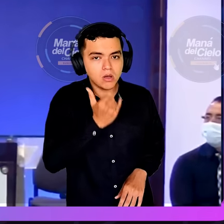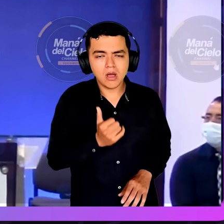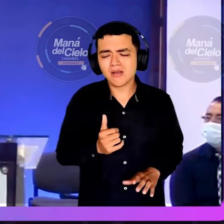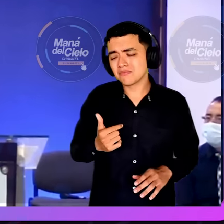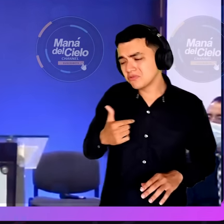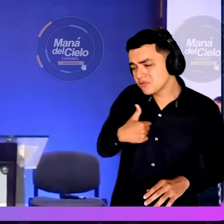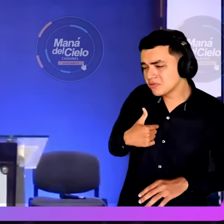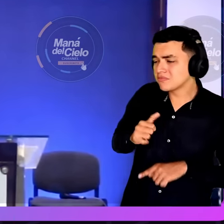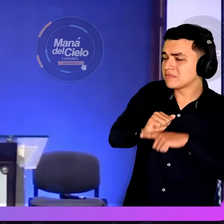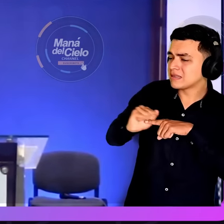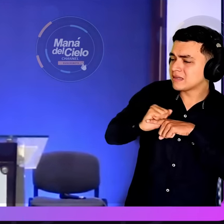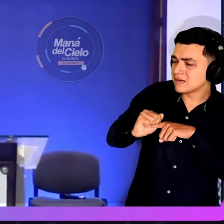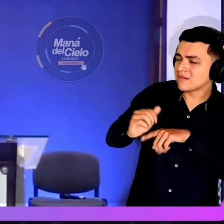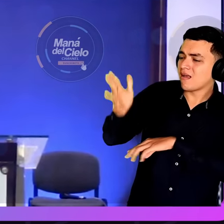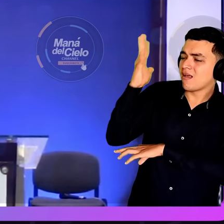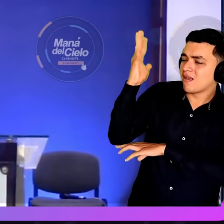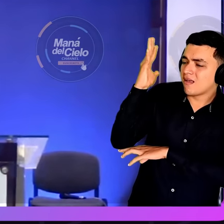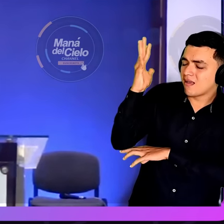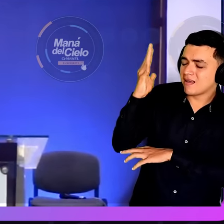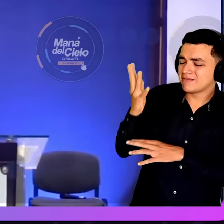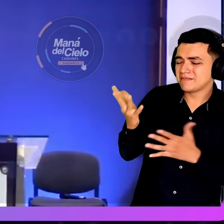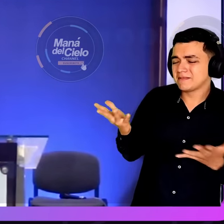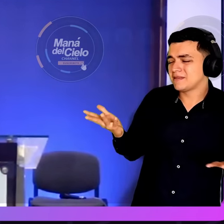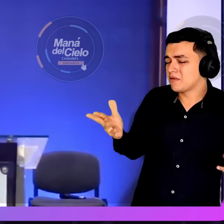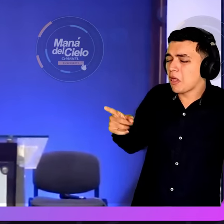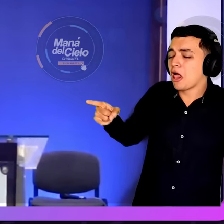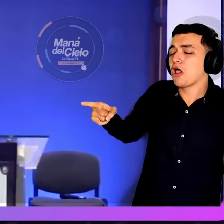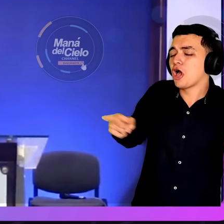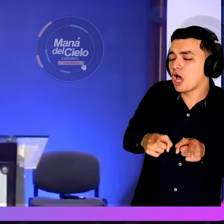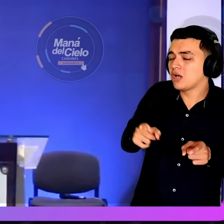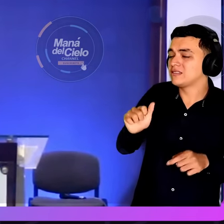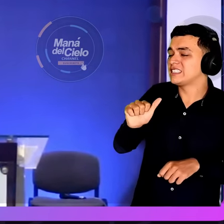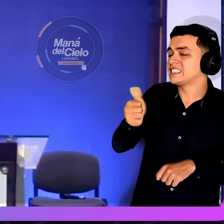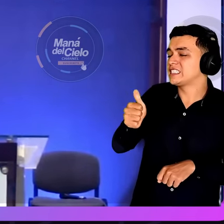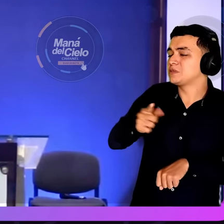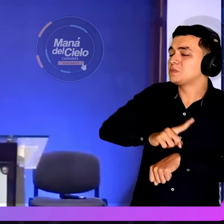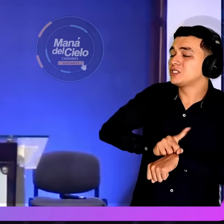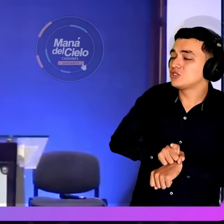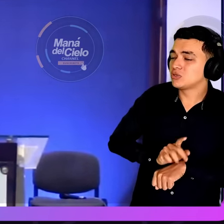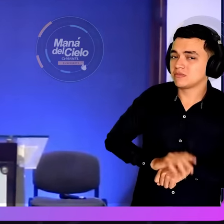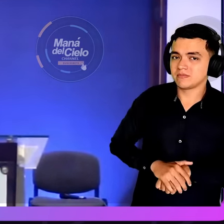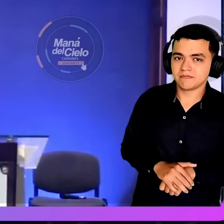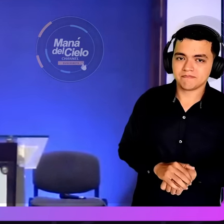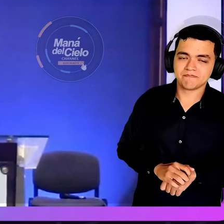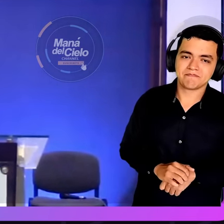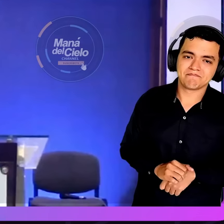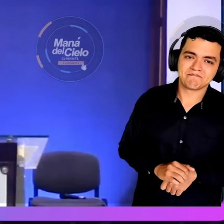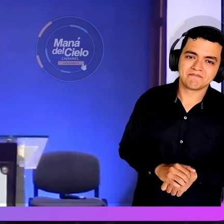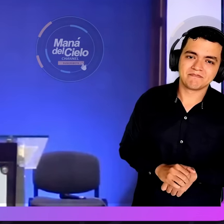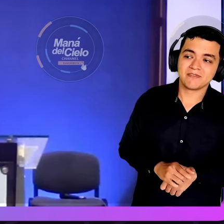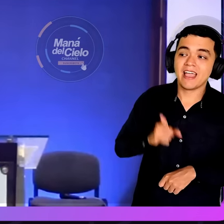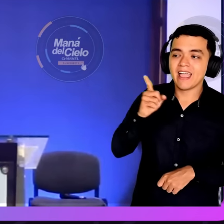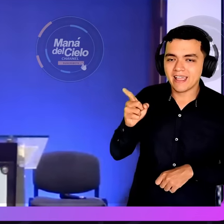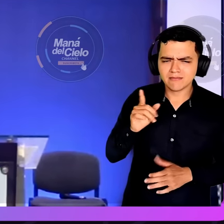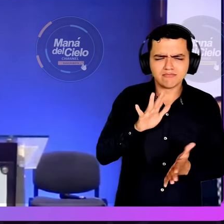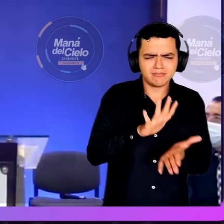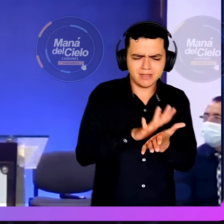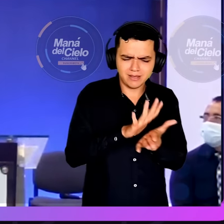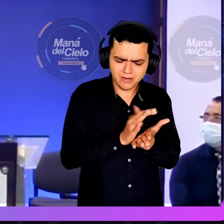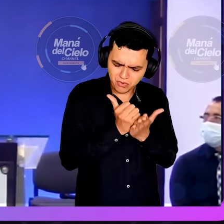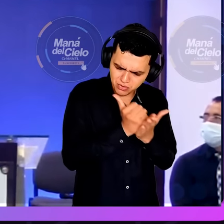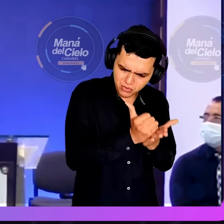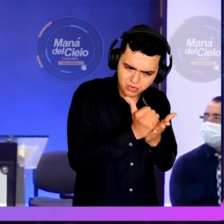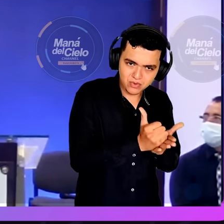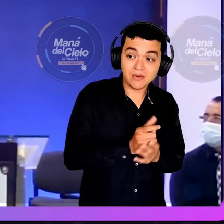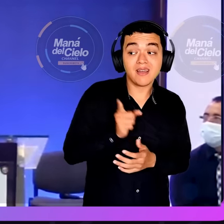yo no voy a predicar. Yo, ¿qué pasó? Yo le dije, es que yo ensayé el mensaje y no me dio ni 10 minutos. Digo, no, es que no es de ensayar. Tú